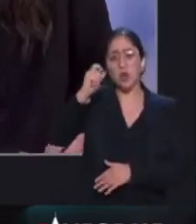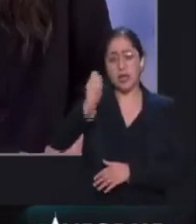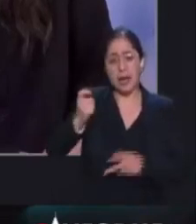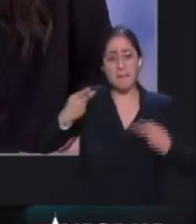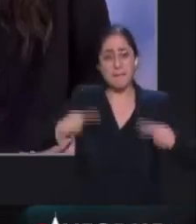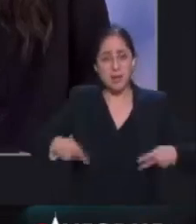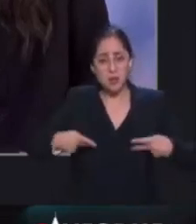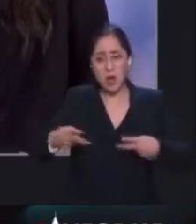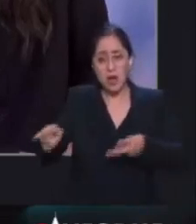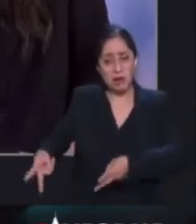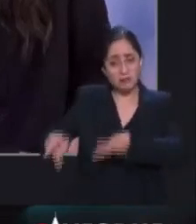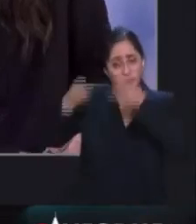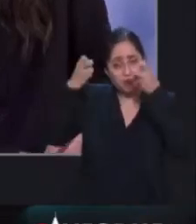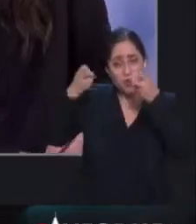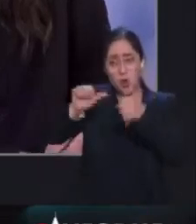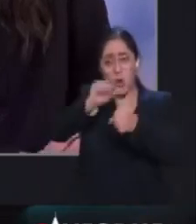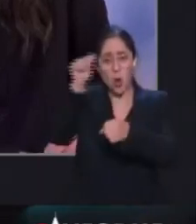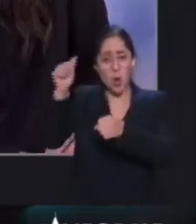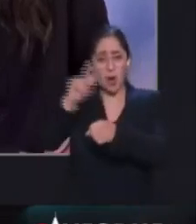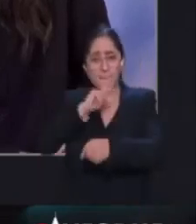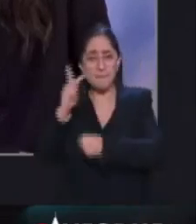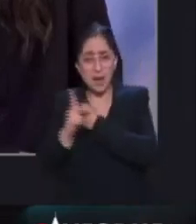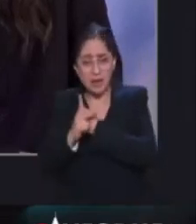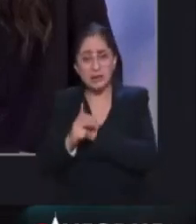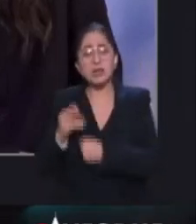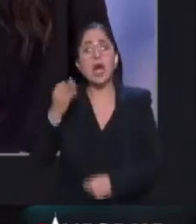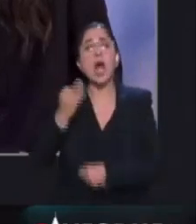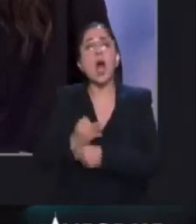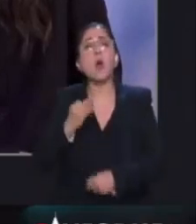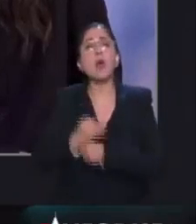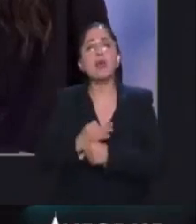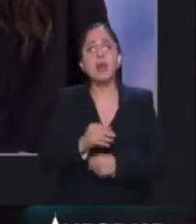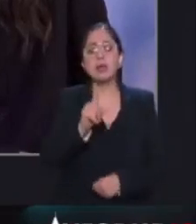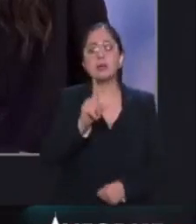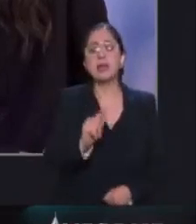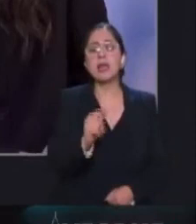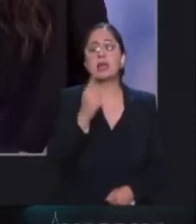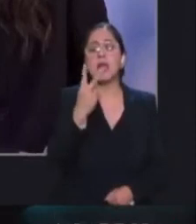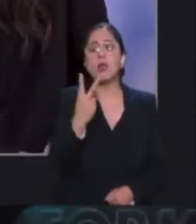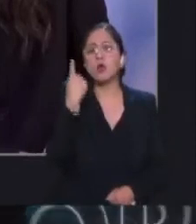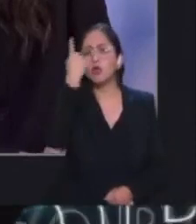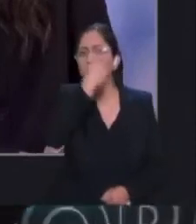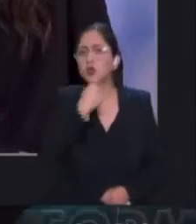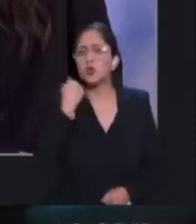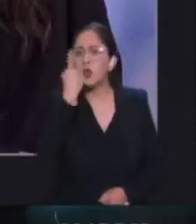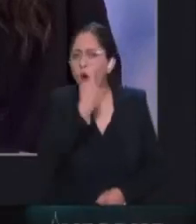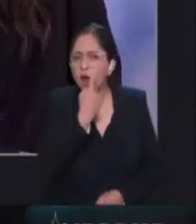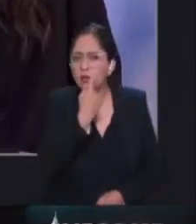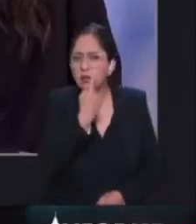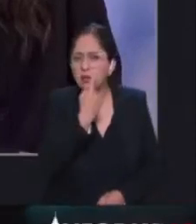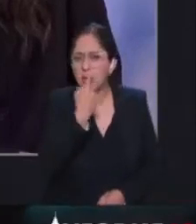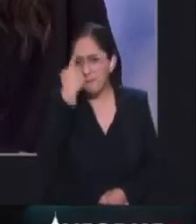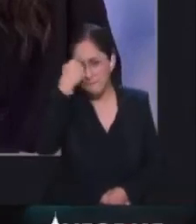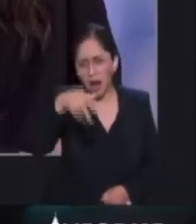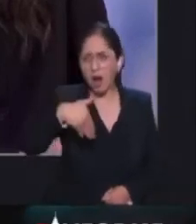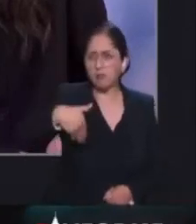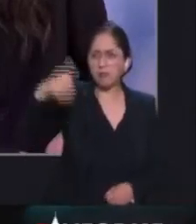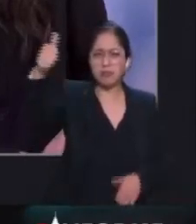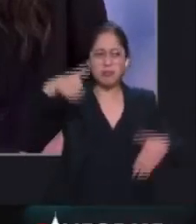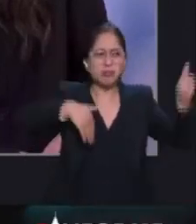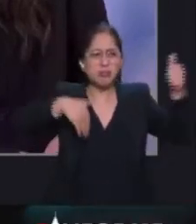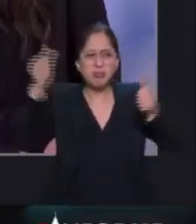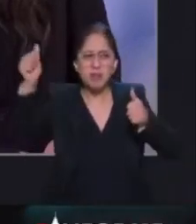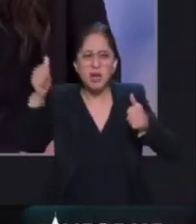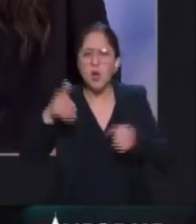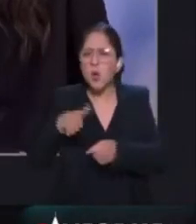tienen 72 horas para salir del país. ¿De qué nacionalidad, a quiénes se está refiriendo? No me queda del